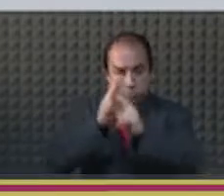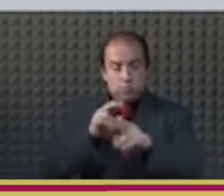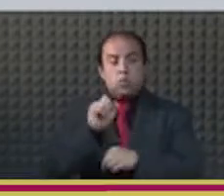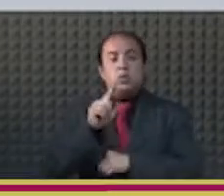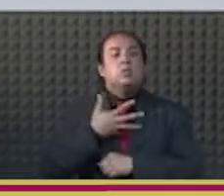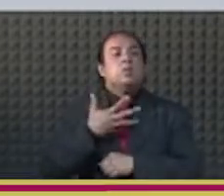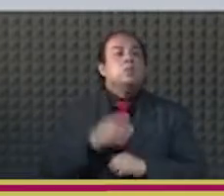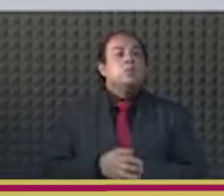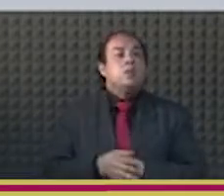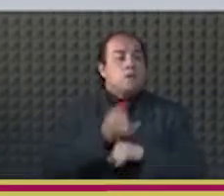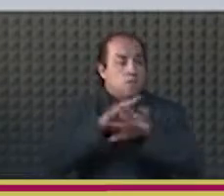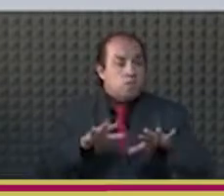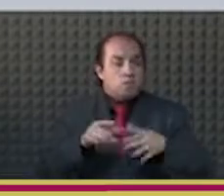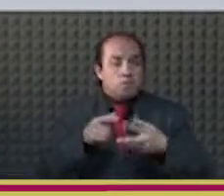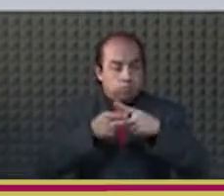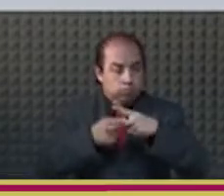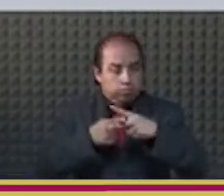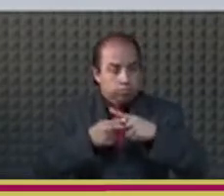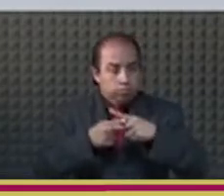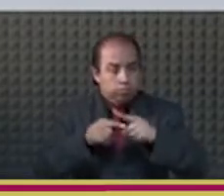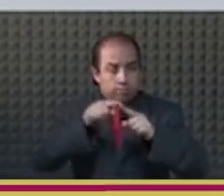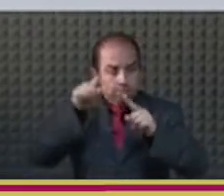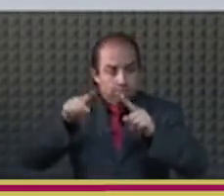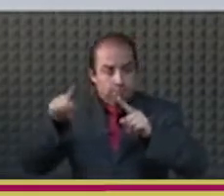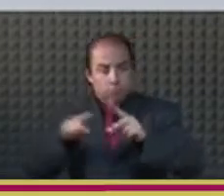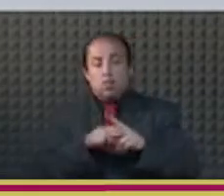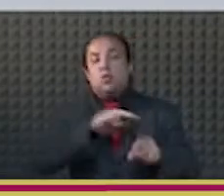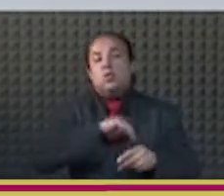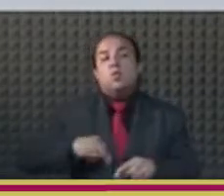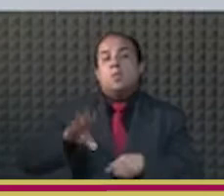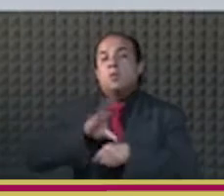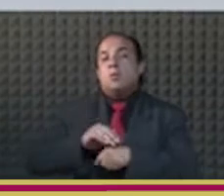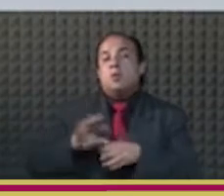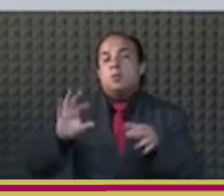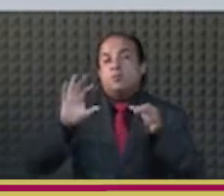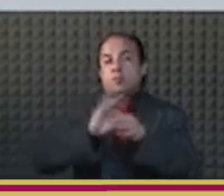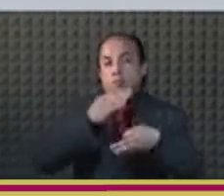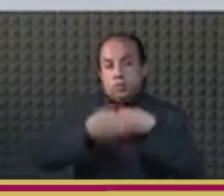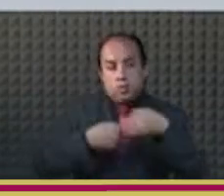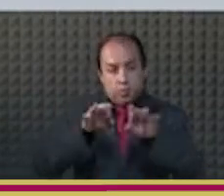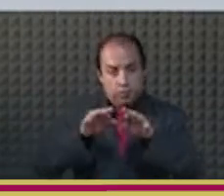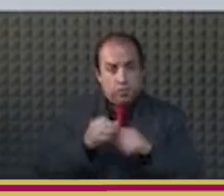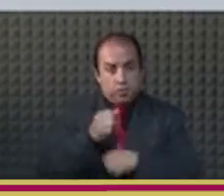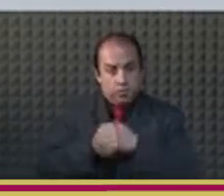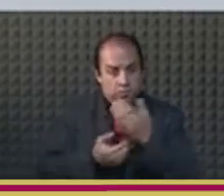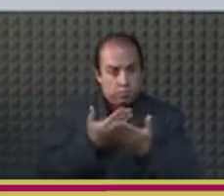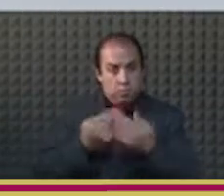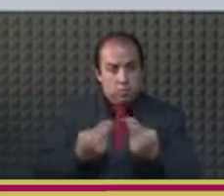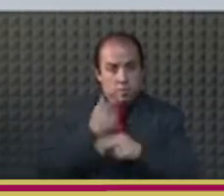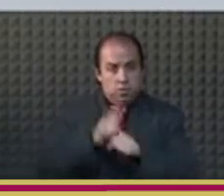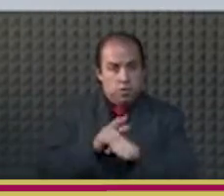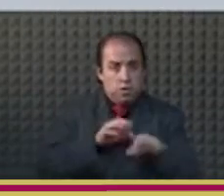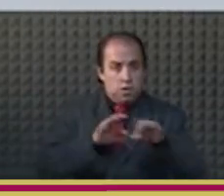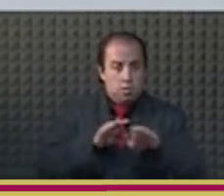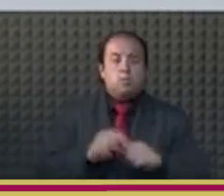con una serie de información estadística que nos permite estar más articulados en todas las oficinas del Servicio Nacional de Empleo con la unidad del Servicio Nacional